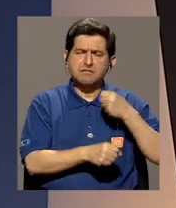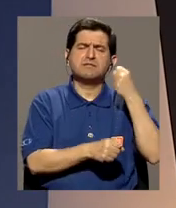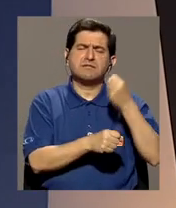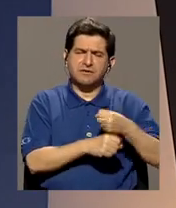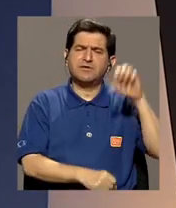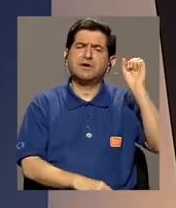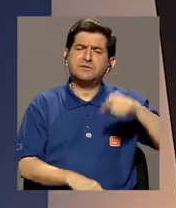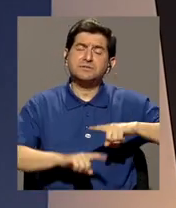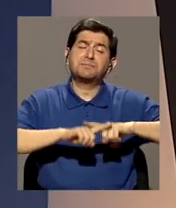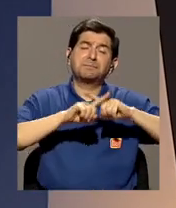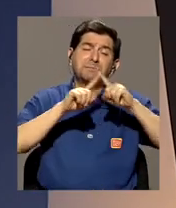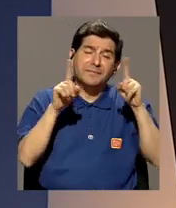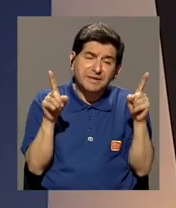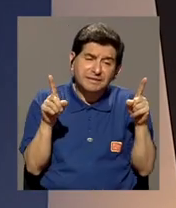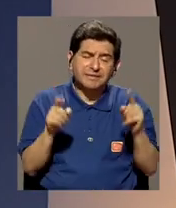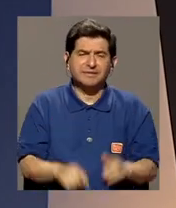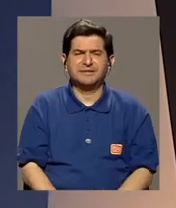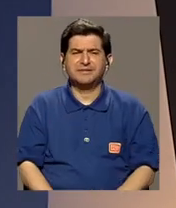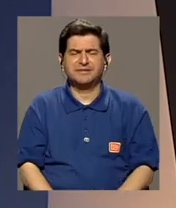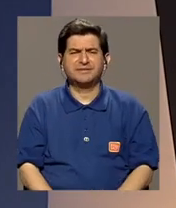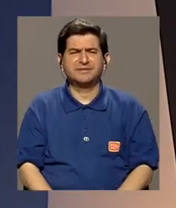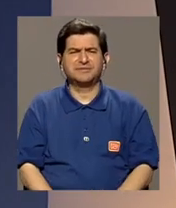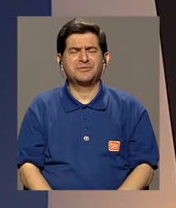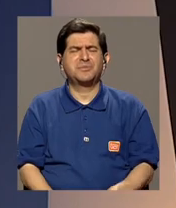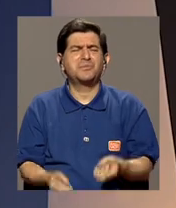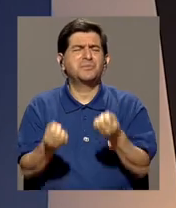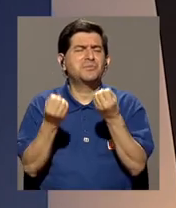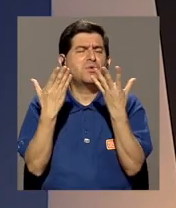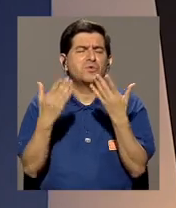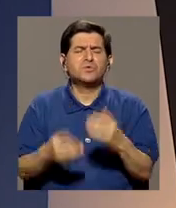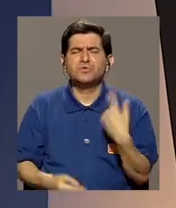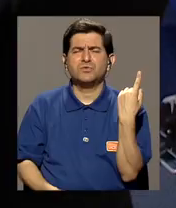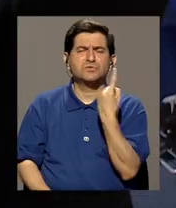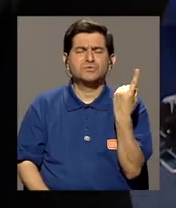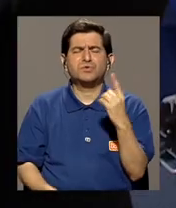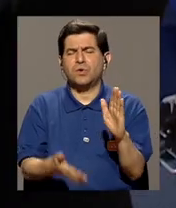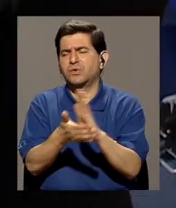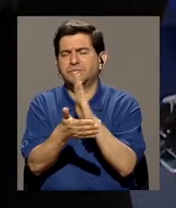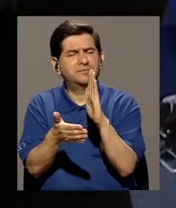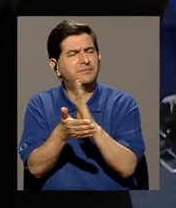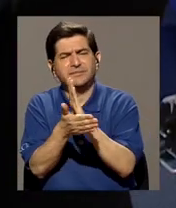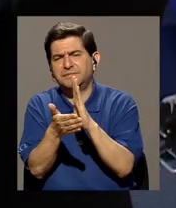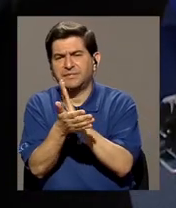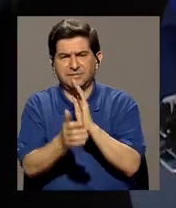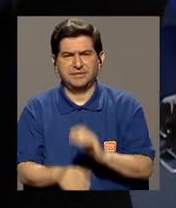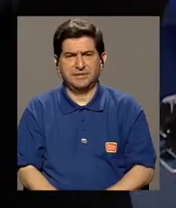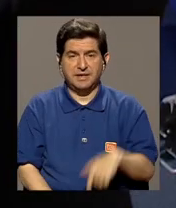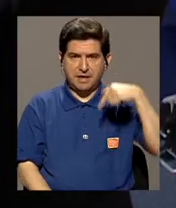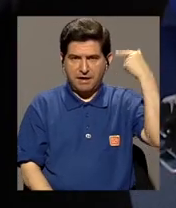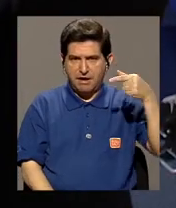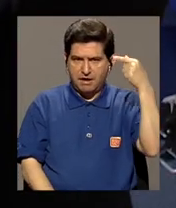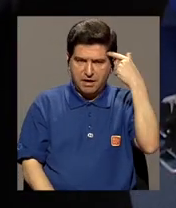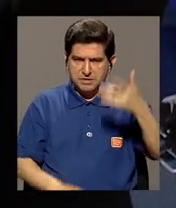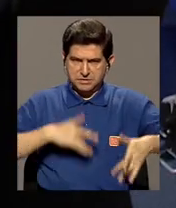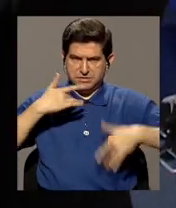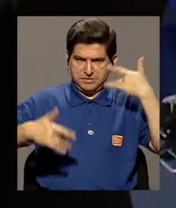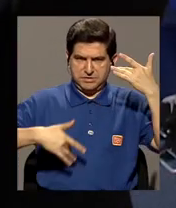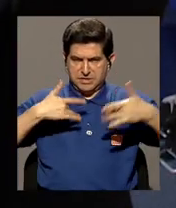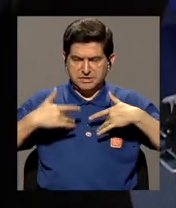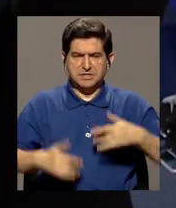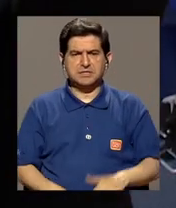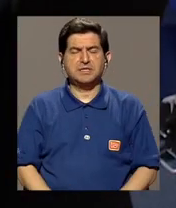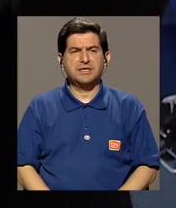esfuerzo pero todavía mucho está en el papel en este gobierno hemos sentido